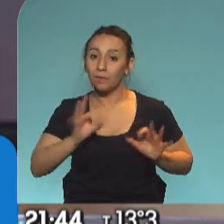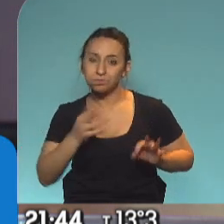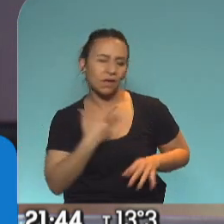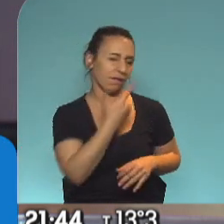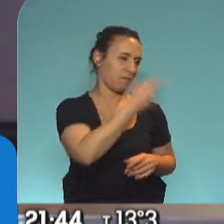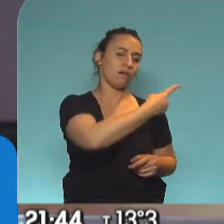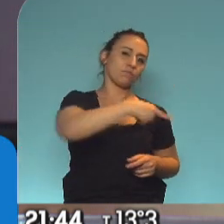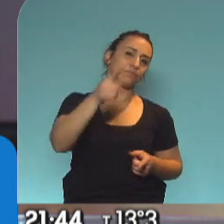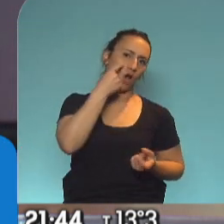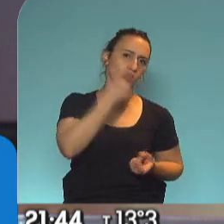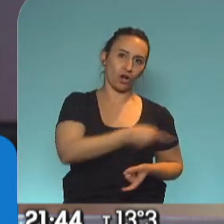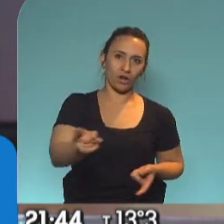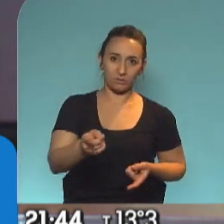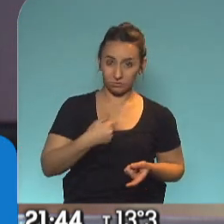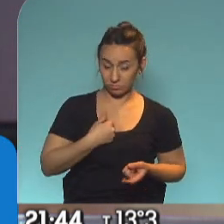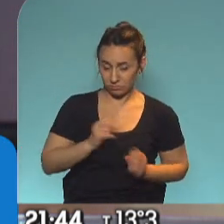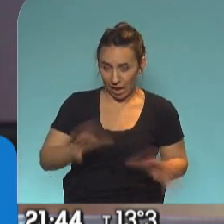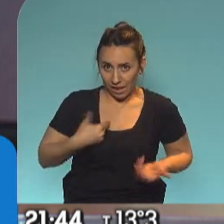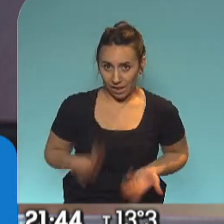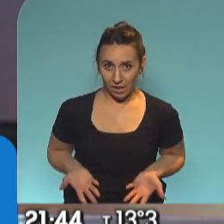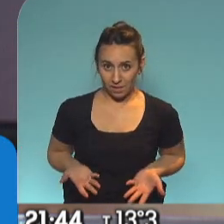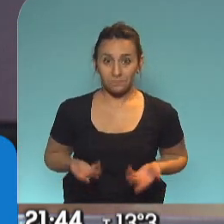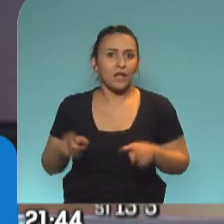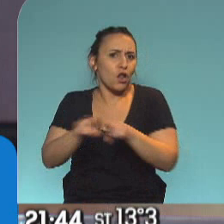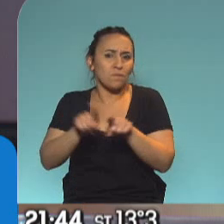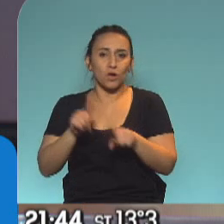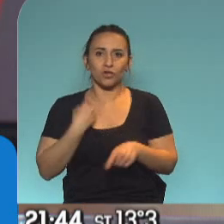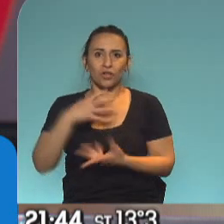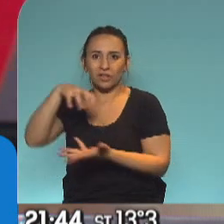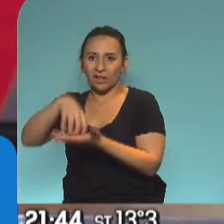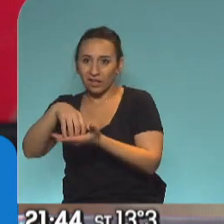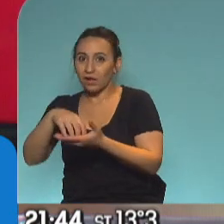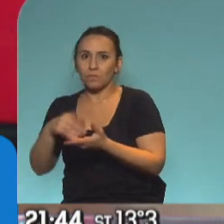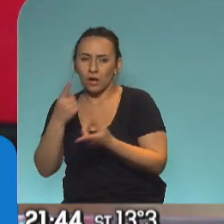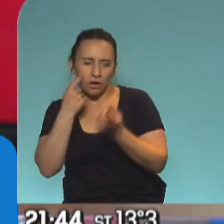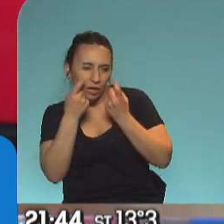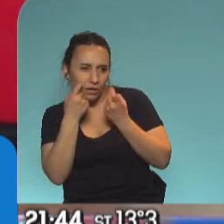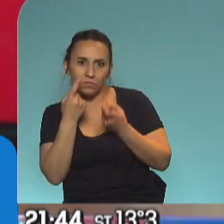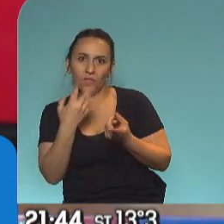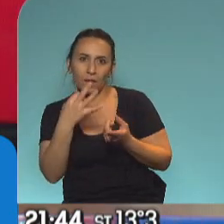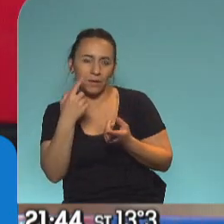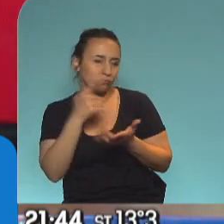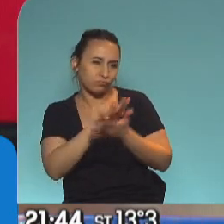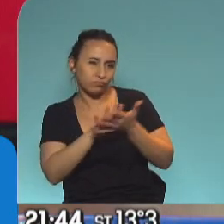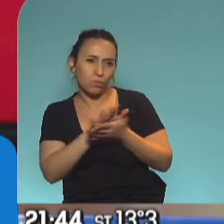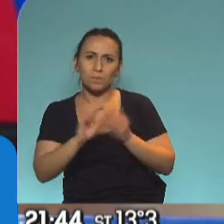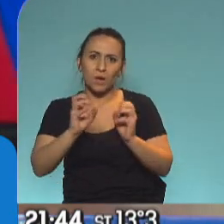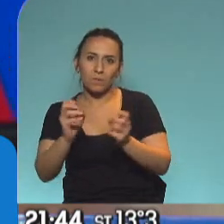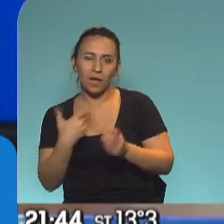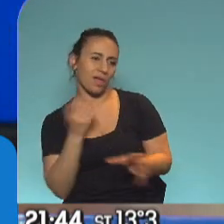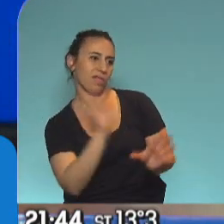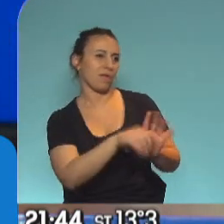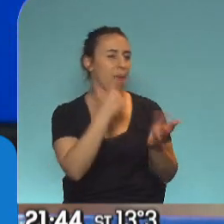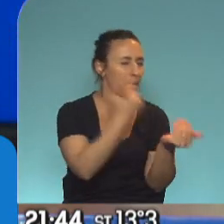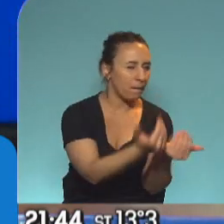tareas incompatibles por definición. Nosotros lo que tratamos es de racionalizar esta oficina. Además, le digo con toda franqueza, esto lo saben todos los que se